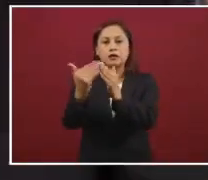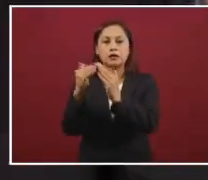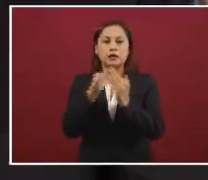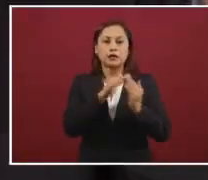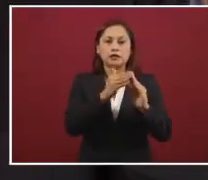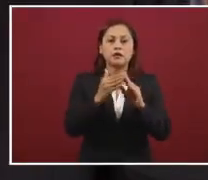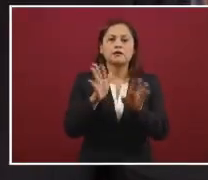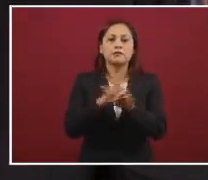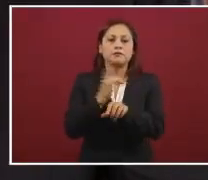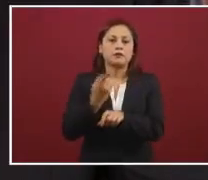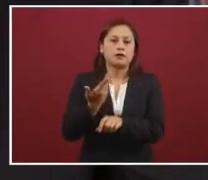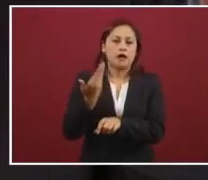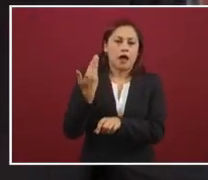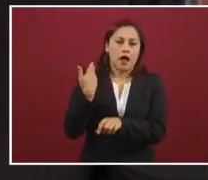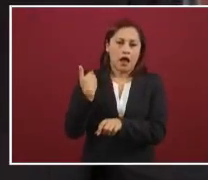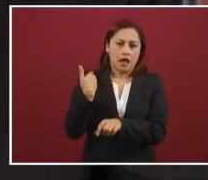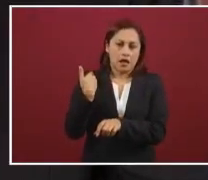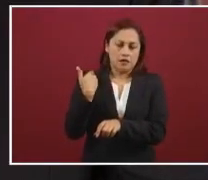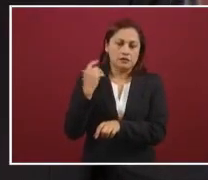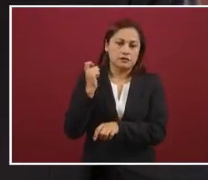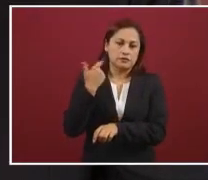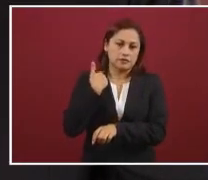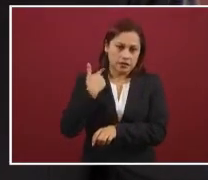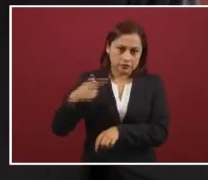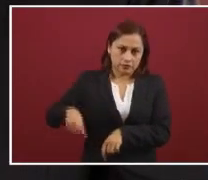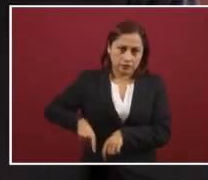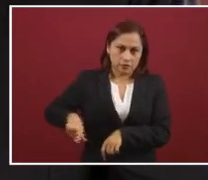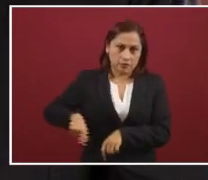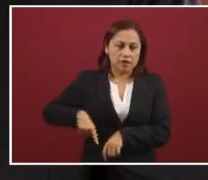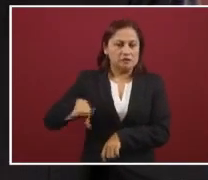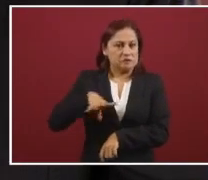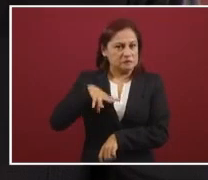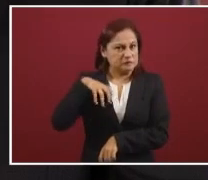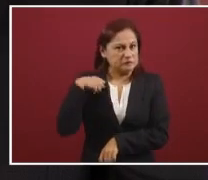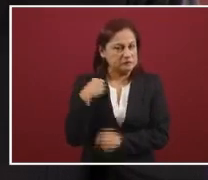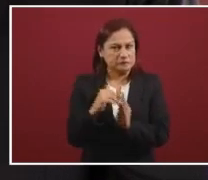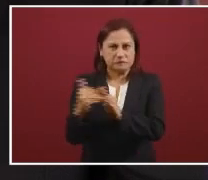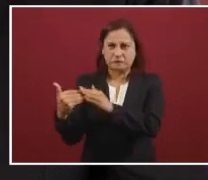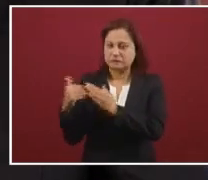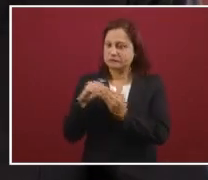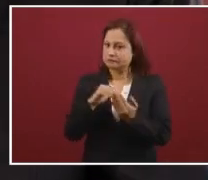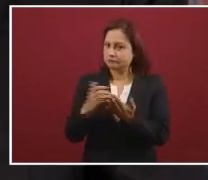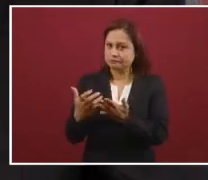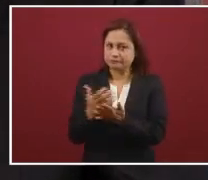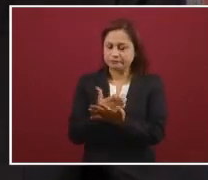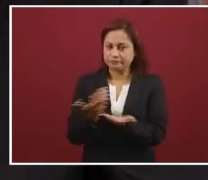abusó en los gobiernos pasados. Se